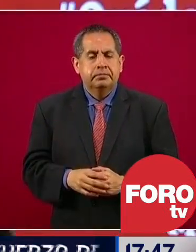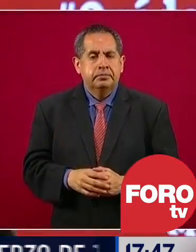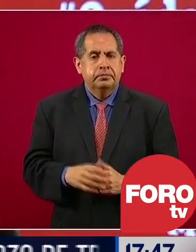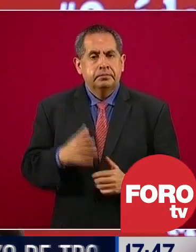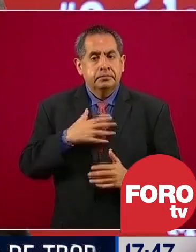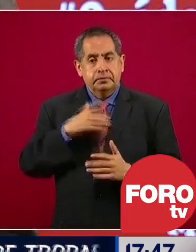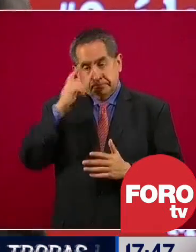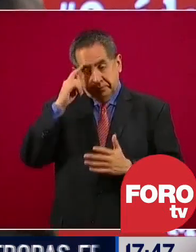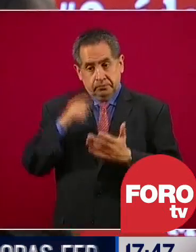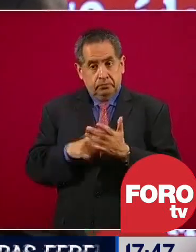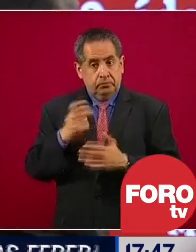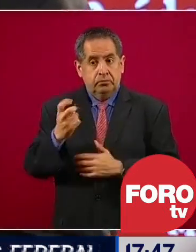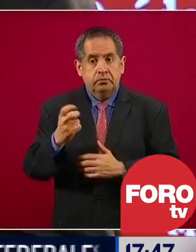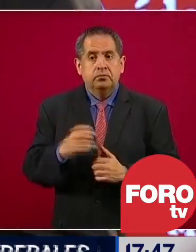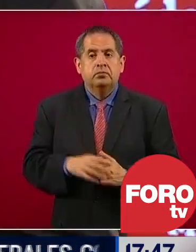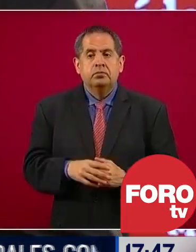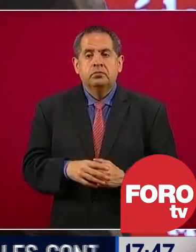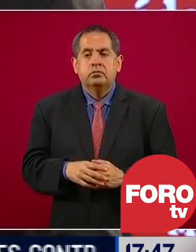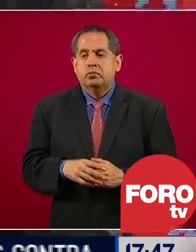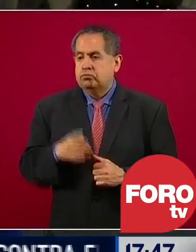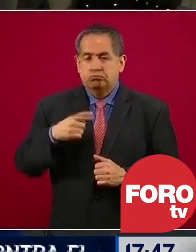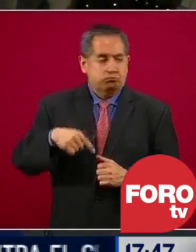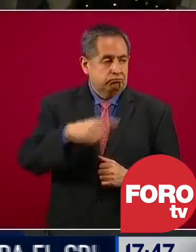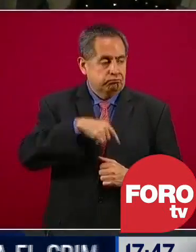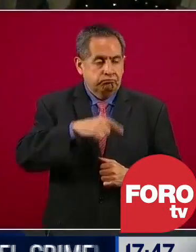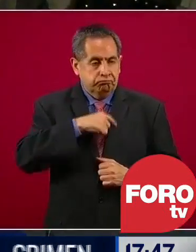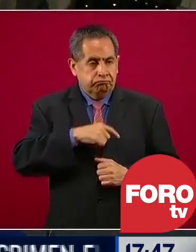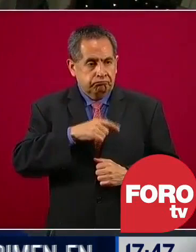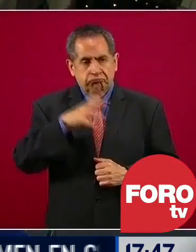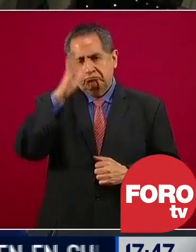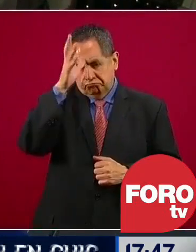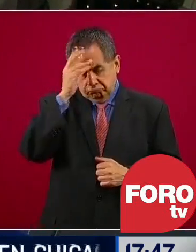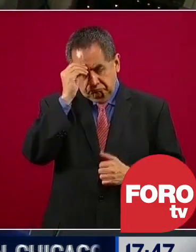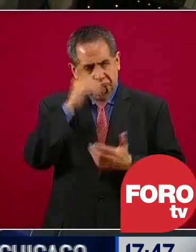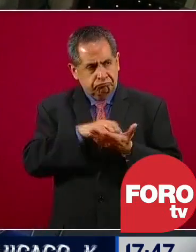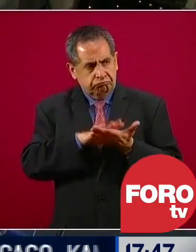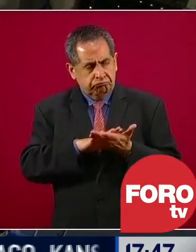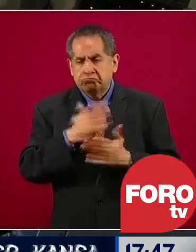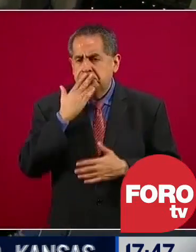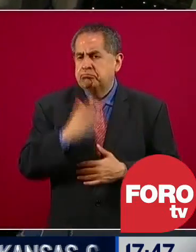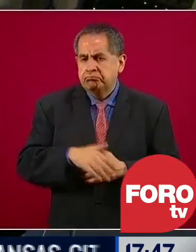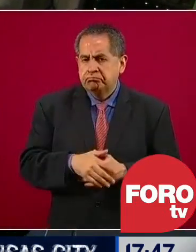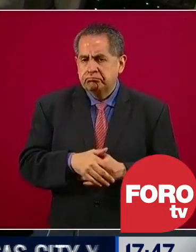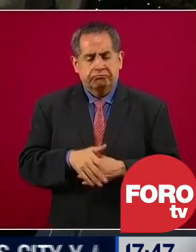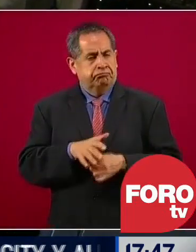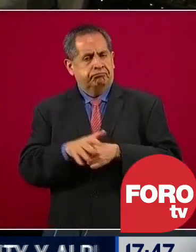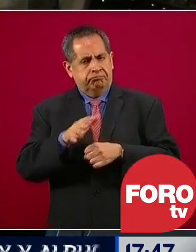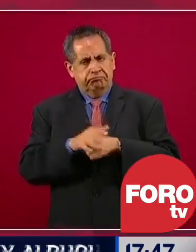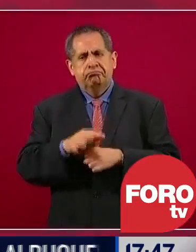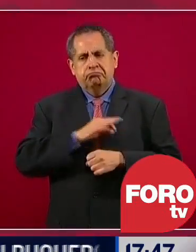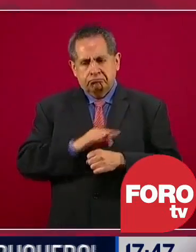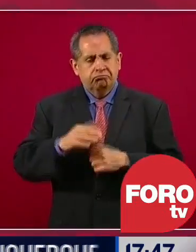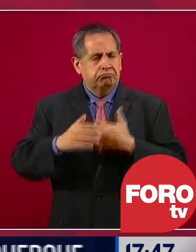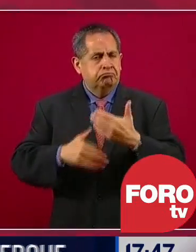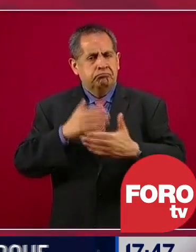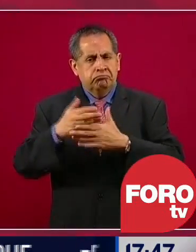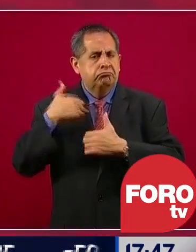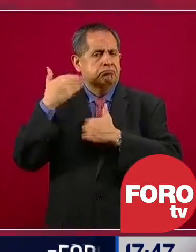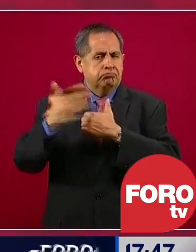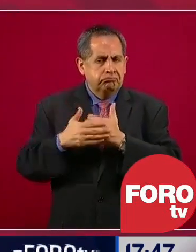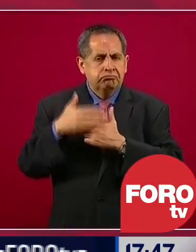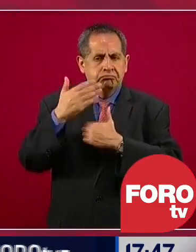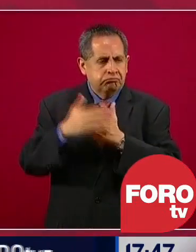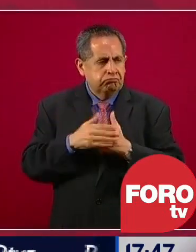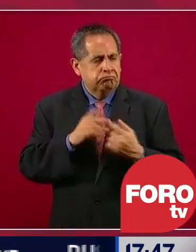hayan logrado incluir en el periodo extraordinario de sesiones temas de relevancia para el gobierno federal,